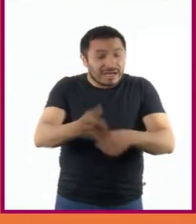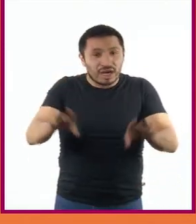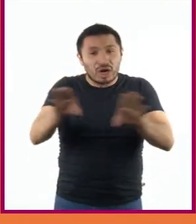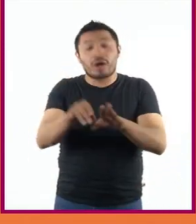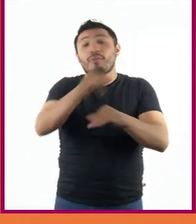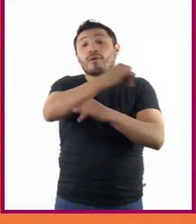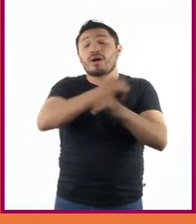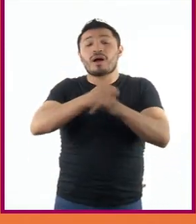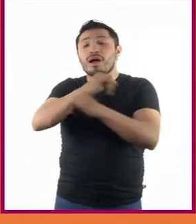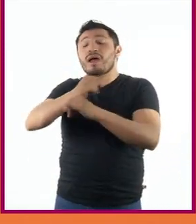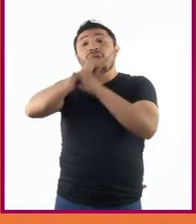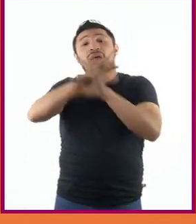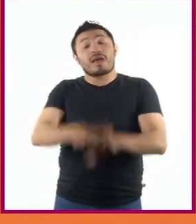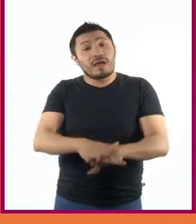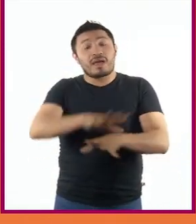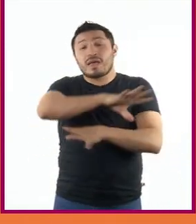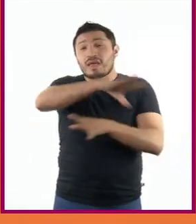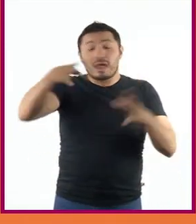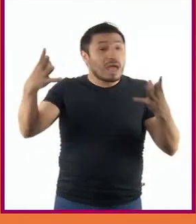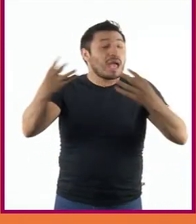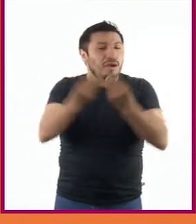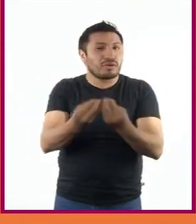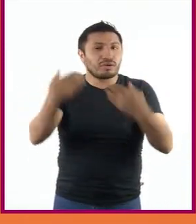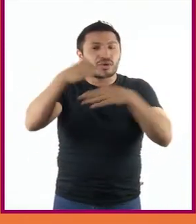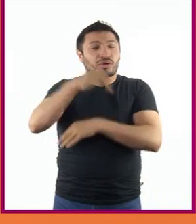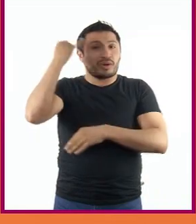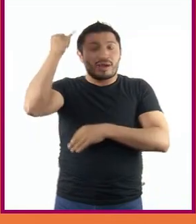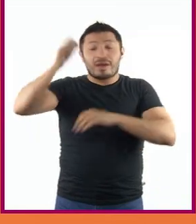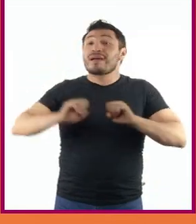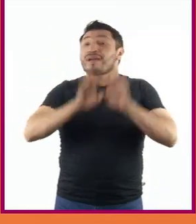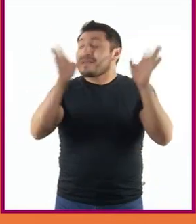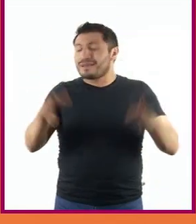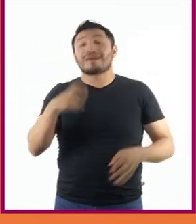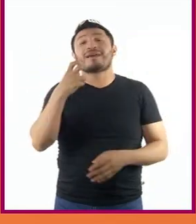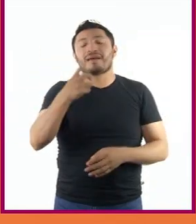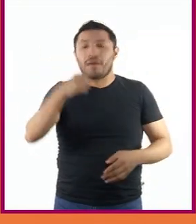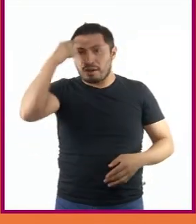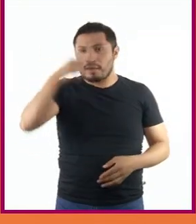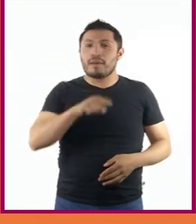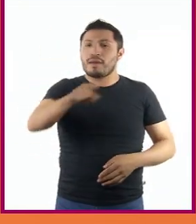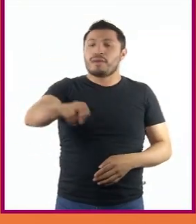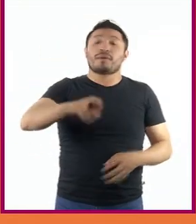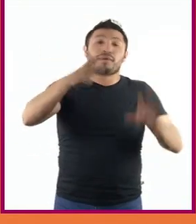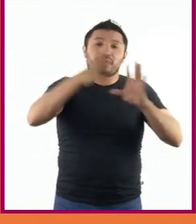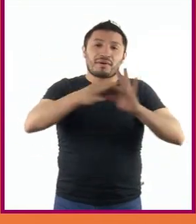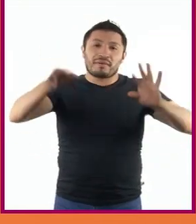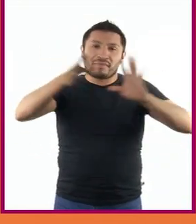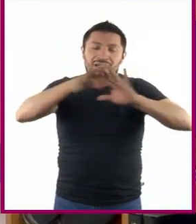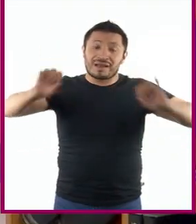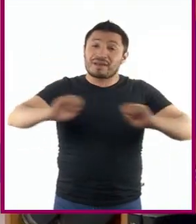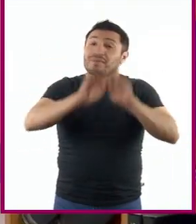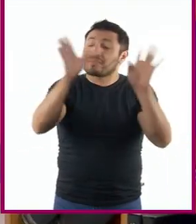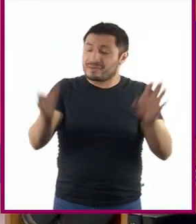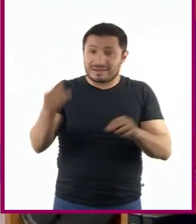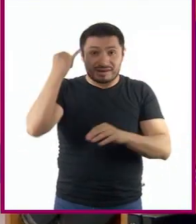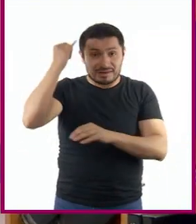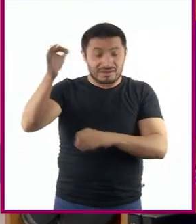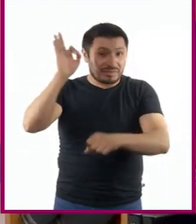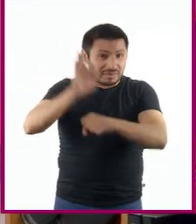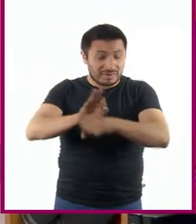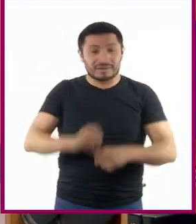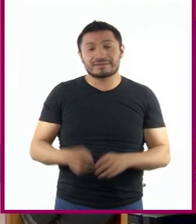en conjunto con una postura clara sobre el tema nos pueden ayudar a formular mejores argumentos que la respalden? En